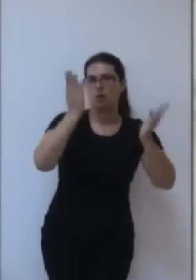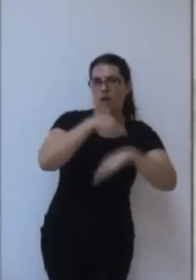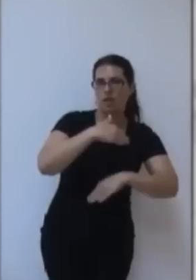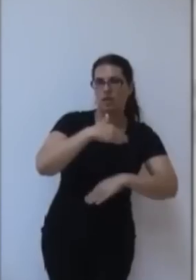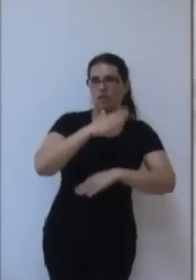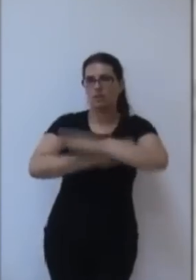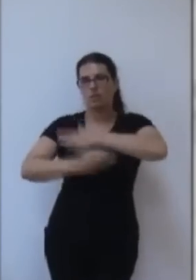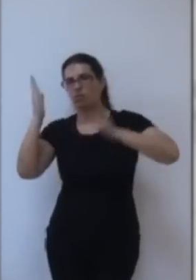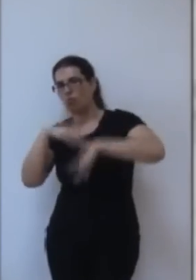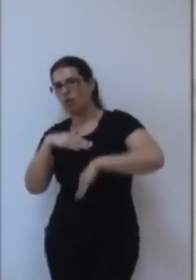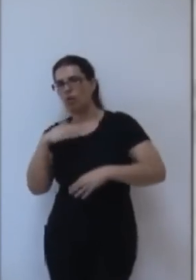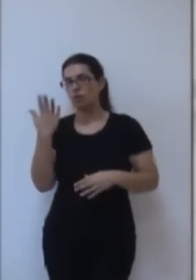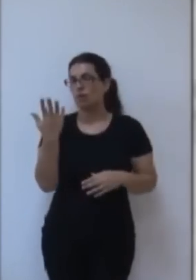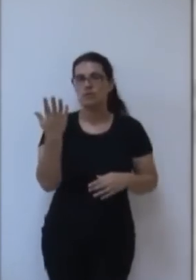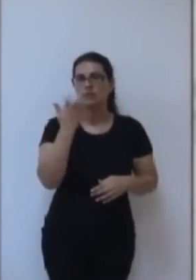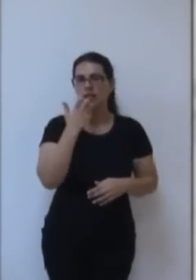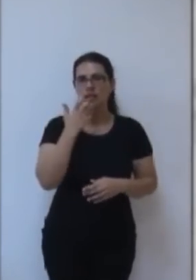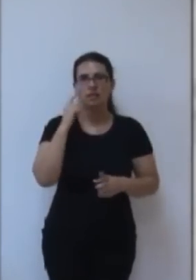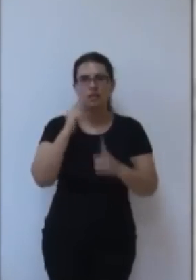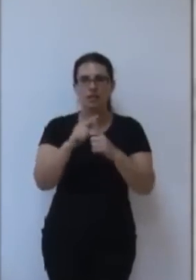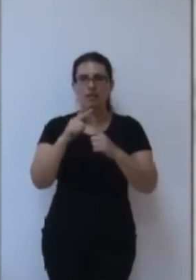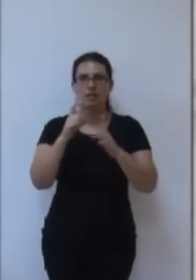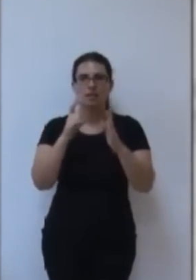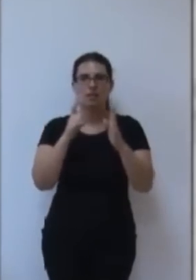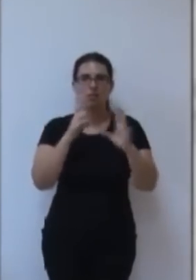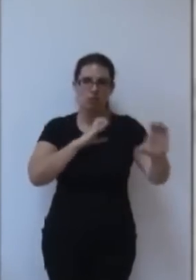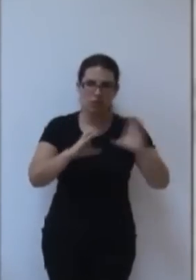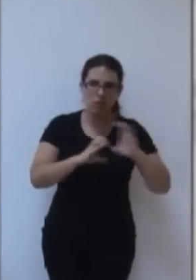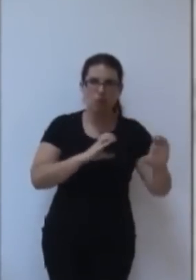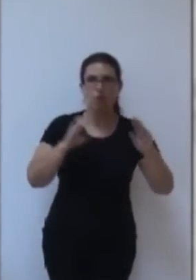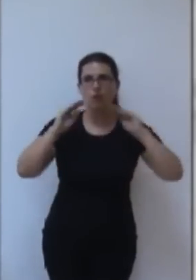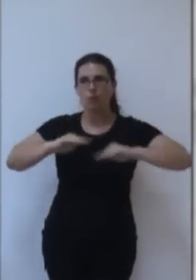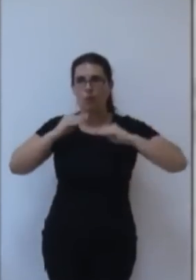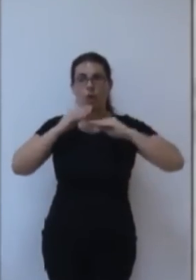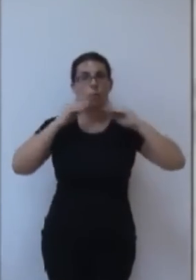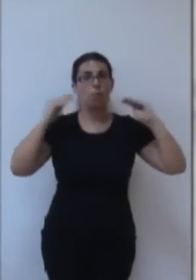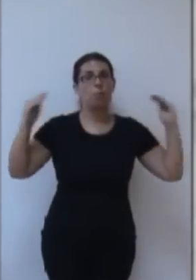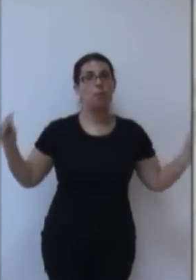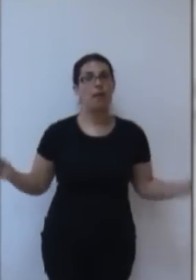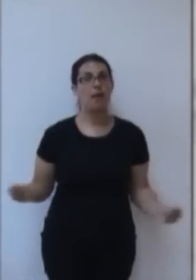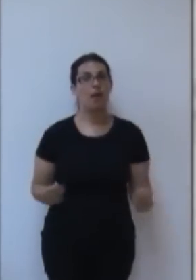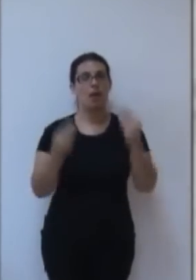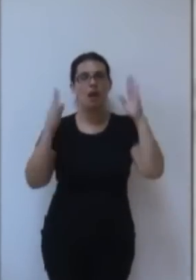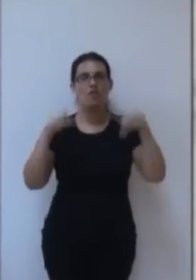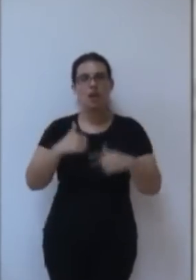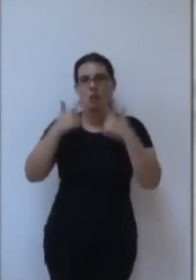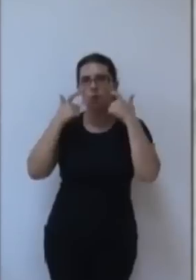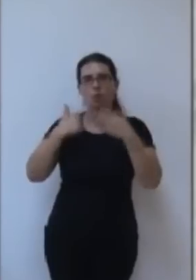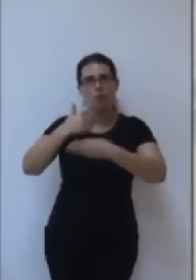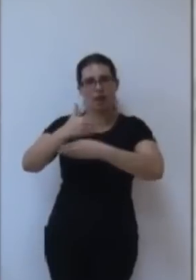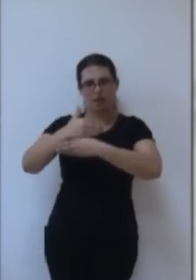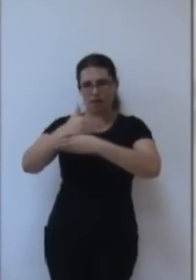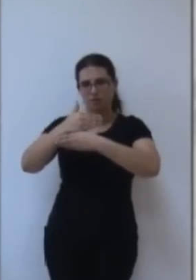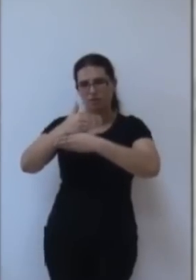esa calidad de comunicación o esa calidad de formación, ves que de pronto esas barreras van desapareciendo